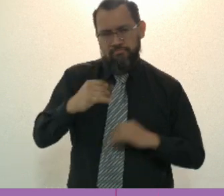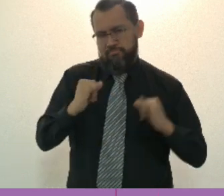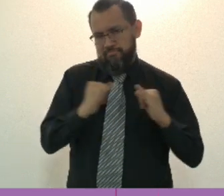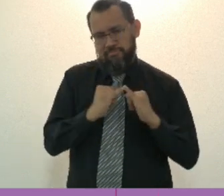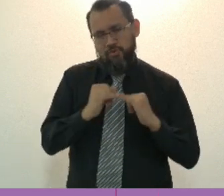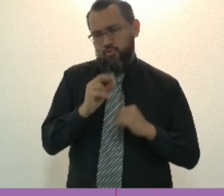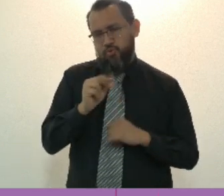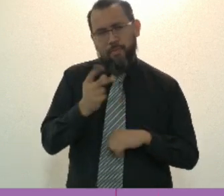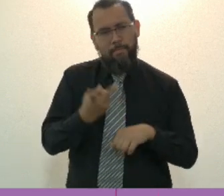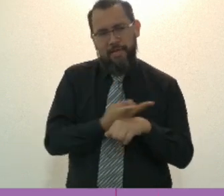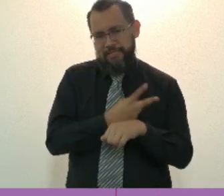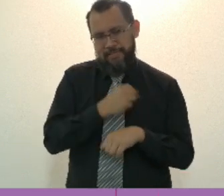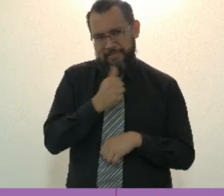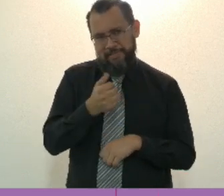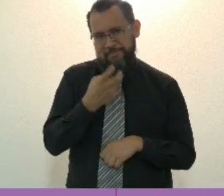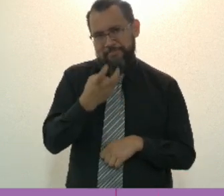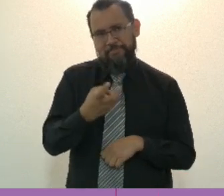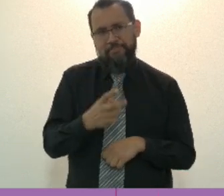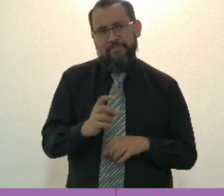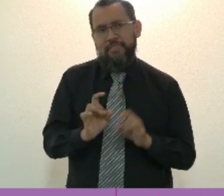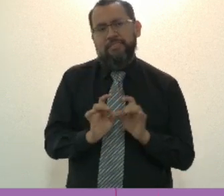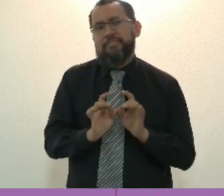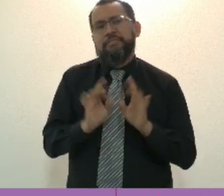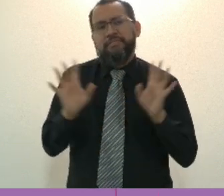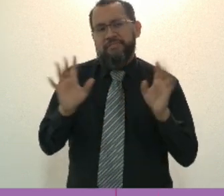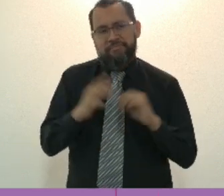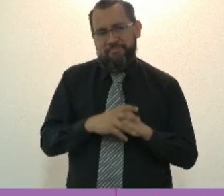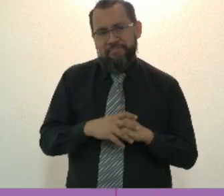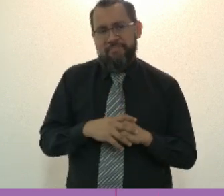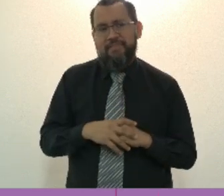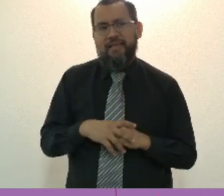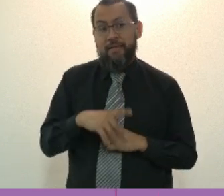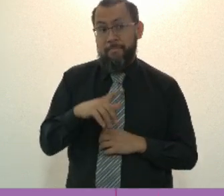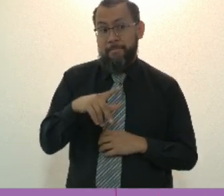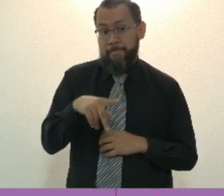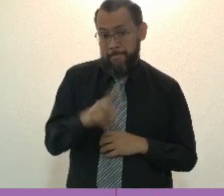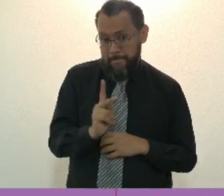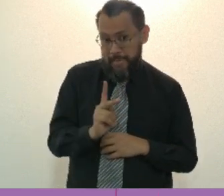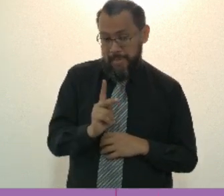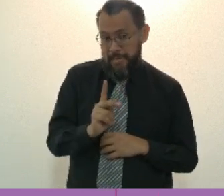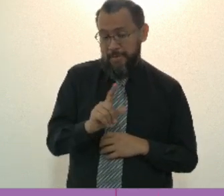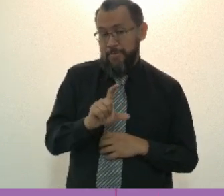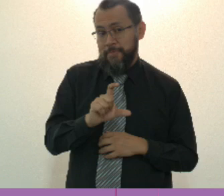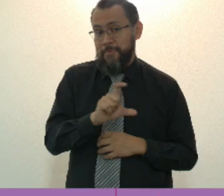ninguna dependencia pasa cuando están en un evento público, pero cuando están ya